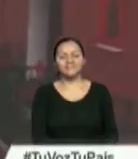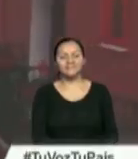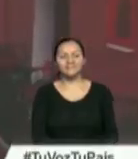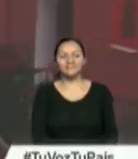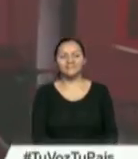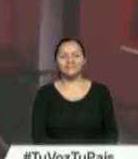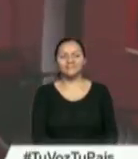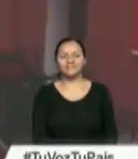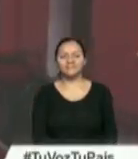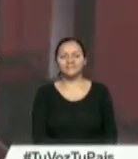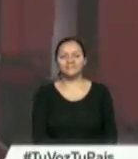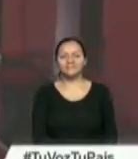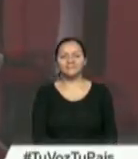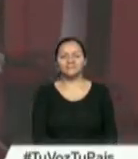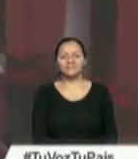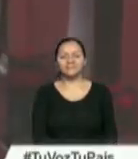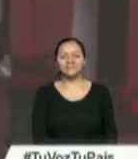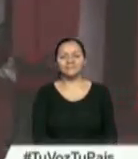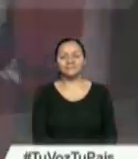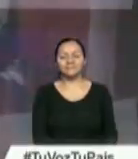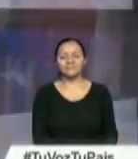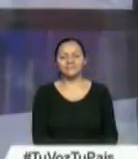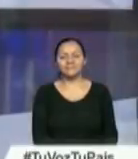Díaz, Noticiero Ciudadano.